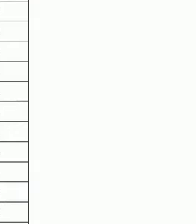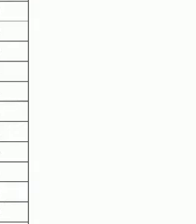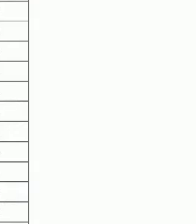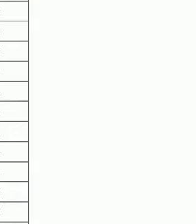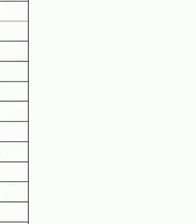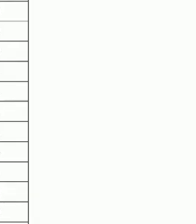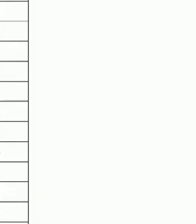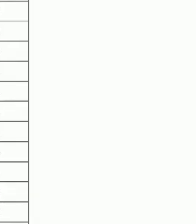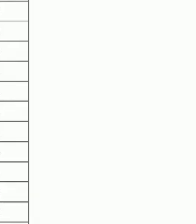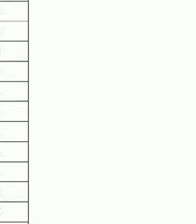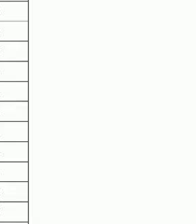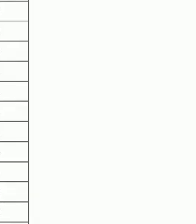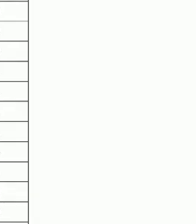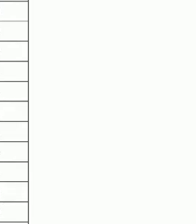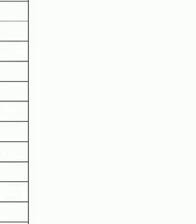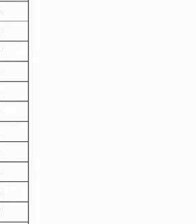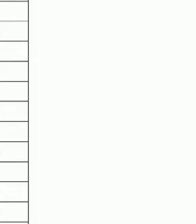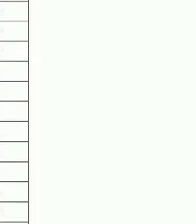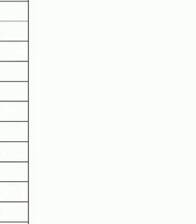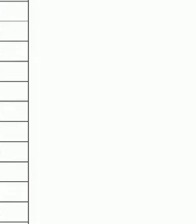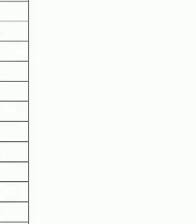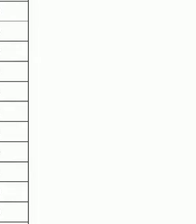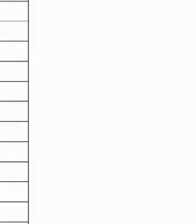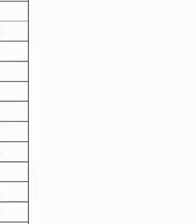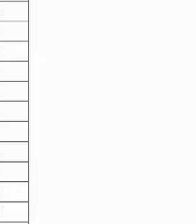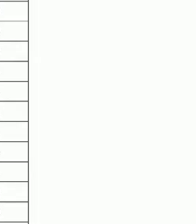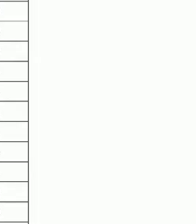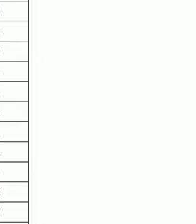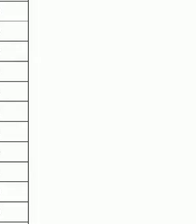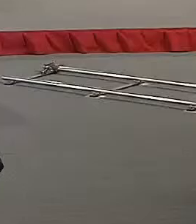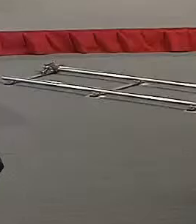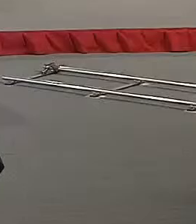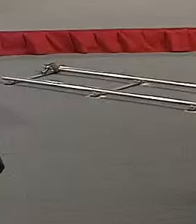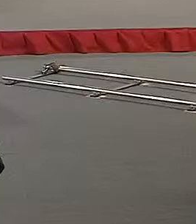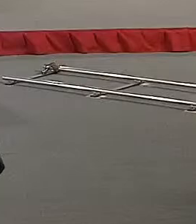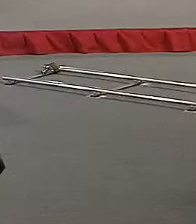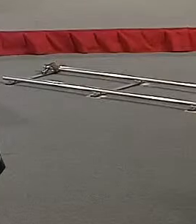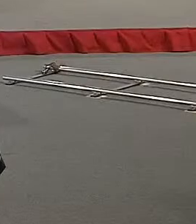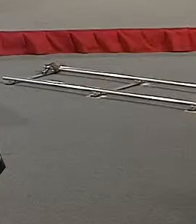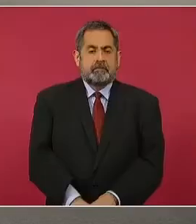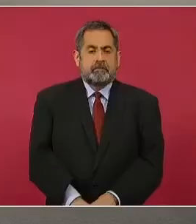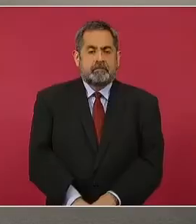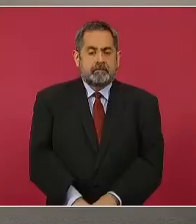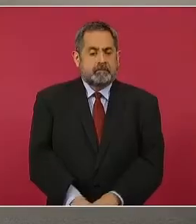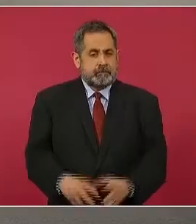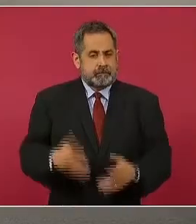Es que vi un Twitter